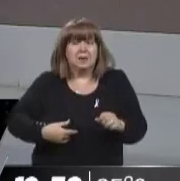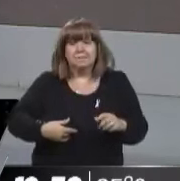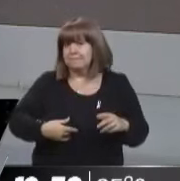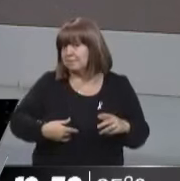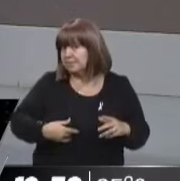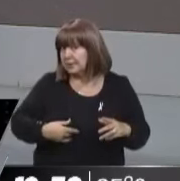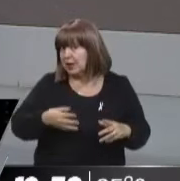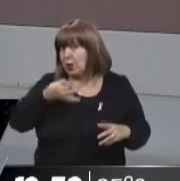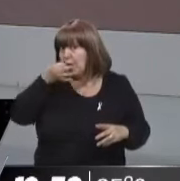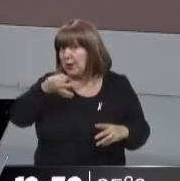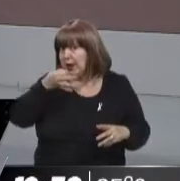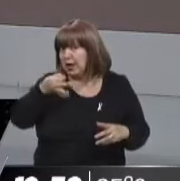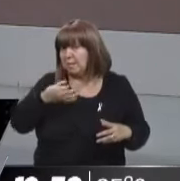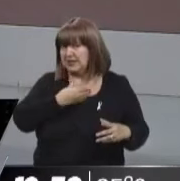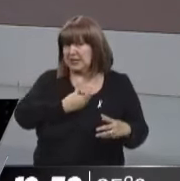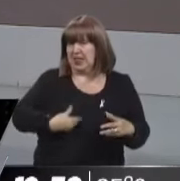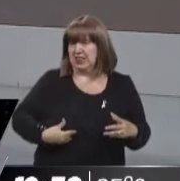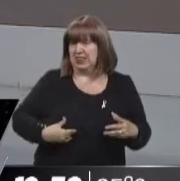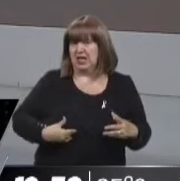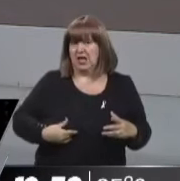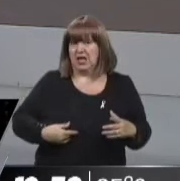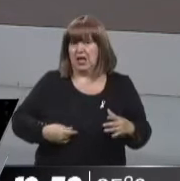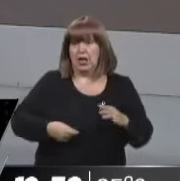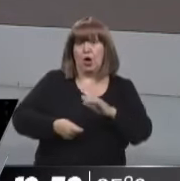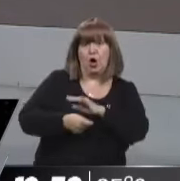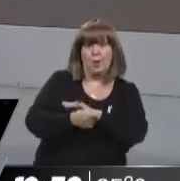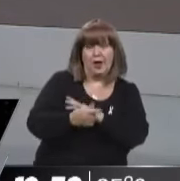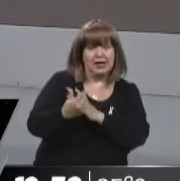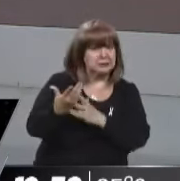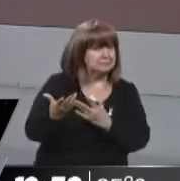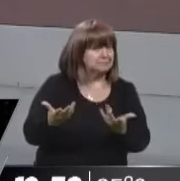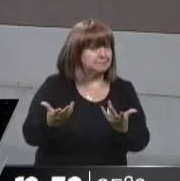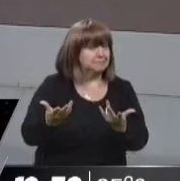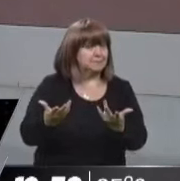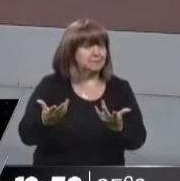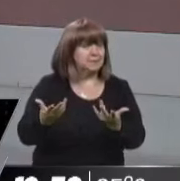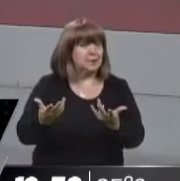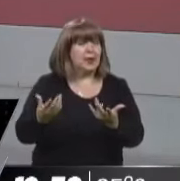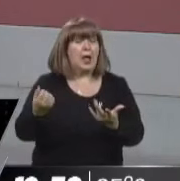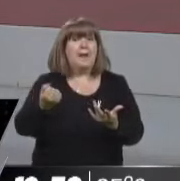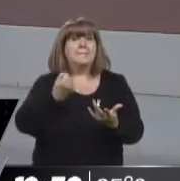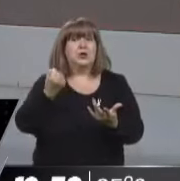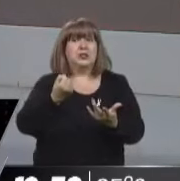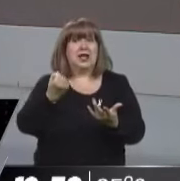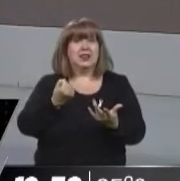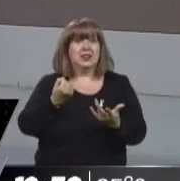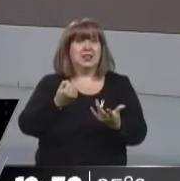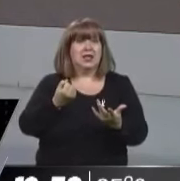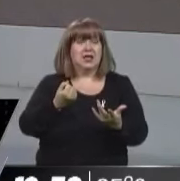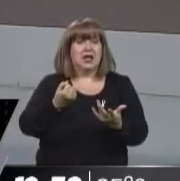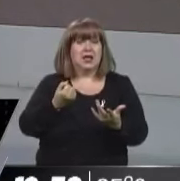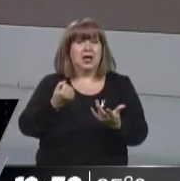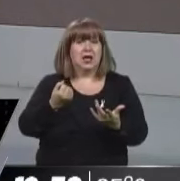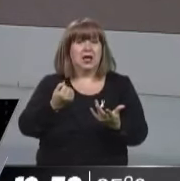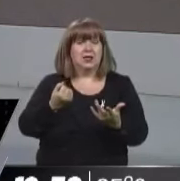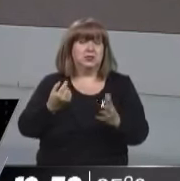tomen, pero digo, con tantos temas que hay para tratar y hablar. Es discutible que la vocera salga a hablar ahora. Claro. Que se tomen acciones legales no me parece mal